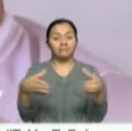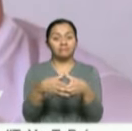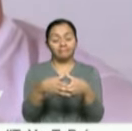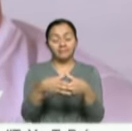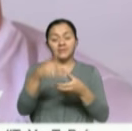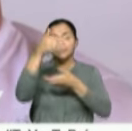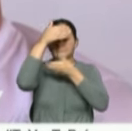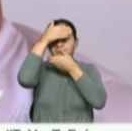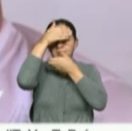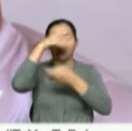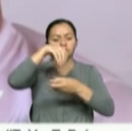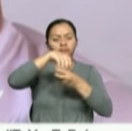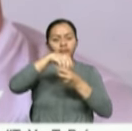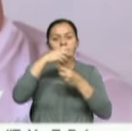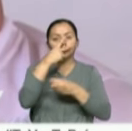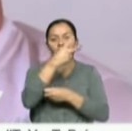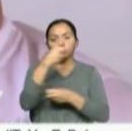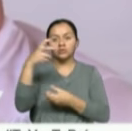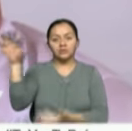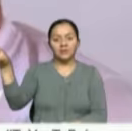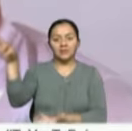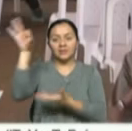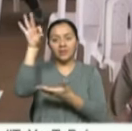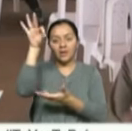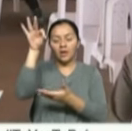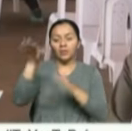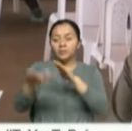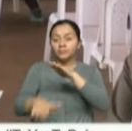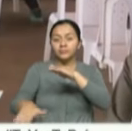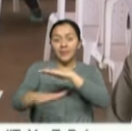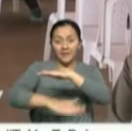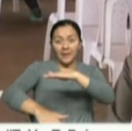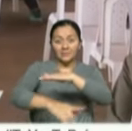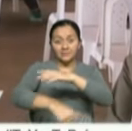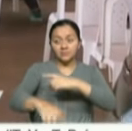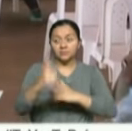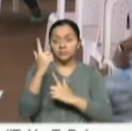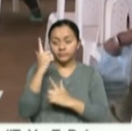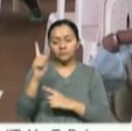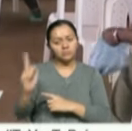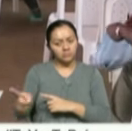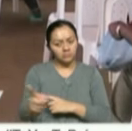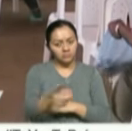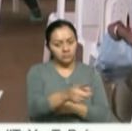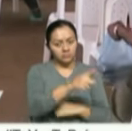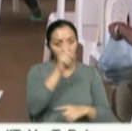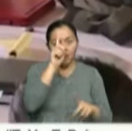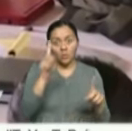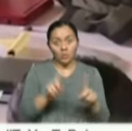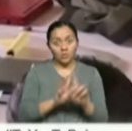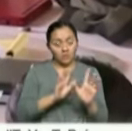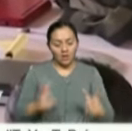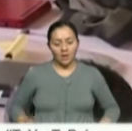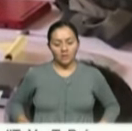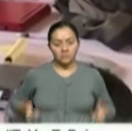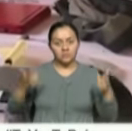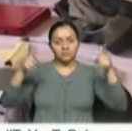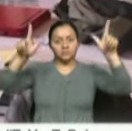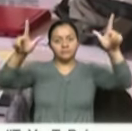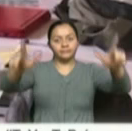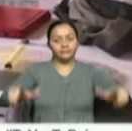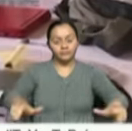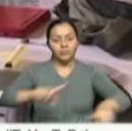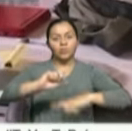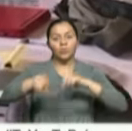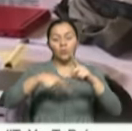las FARC se citan con unos 200 delegados de la estructura rebelde para ratificar el pacto bajo el cual abandonarán las armas para llevar su lucha a la